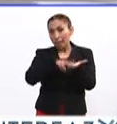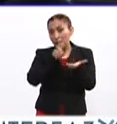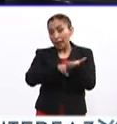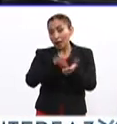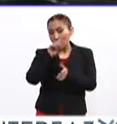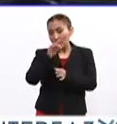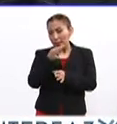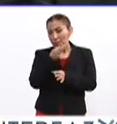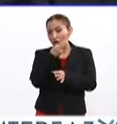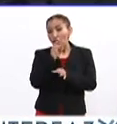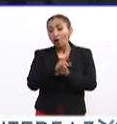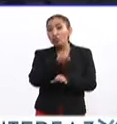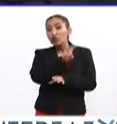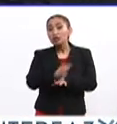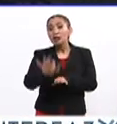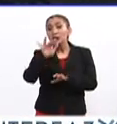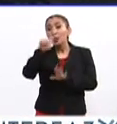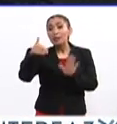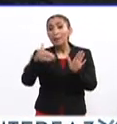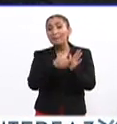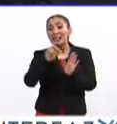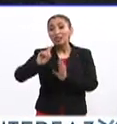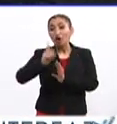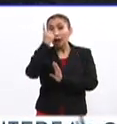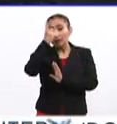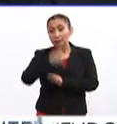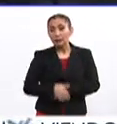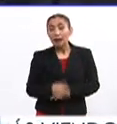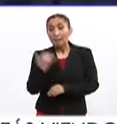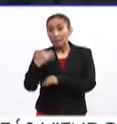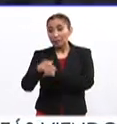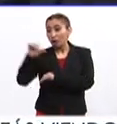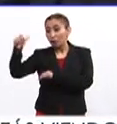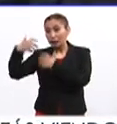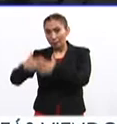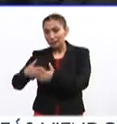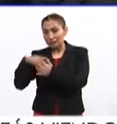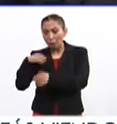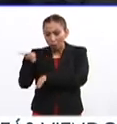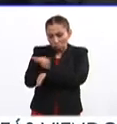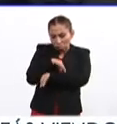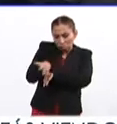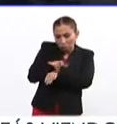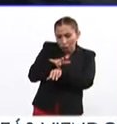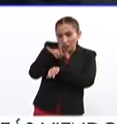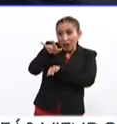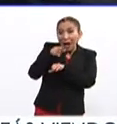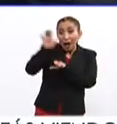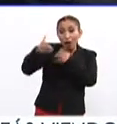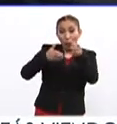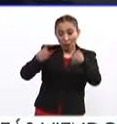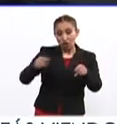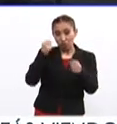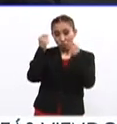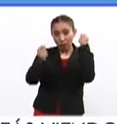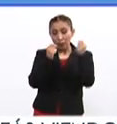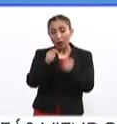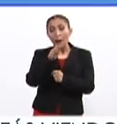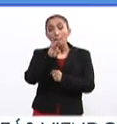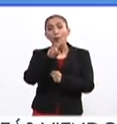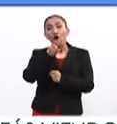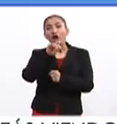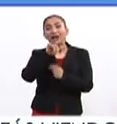90 minutos es de $250,000. Otras empresas que planean diseñar naves espaciales comerciales son Boeing